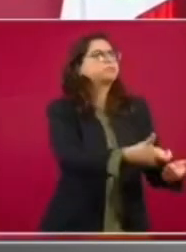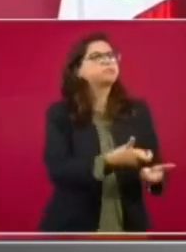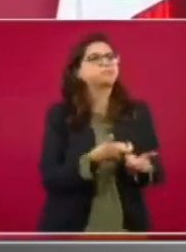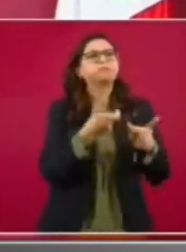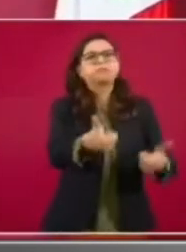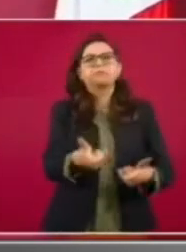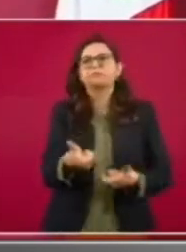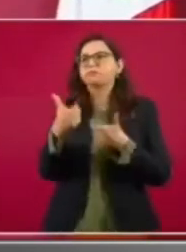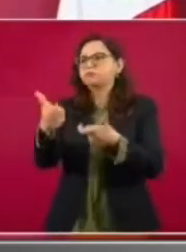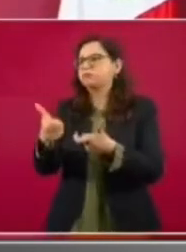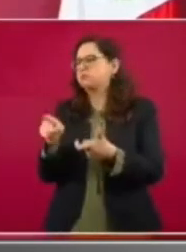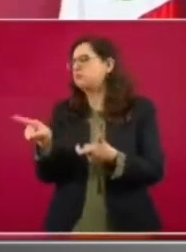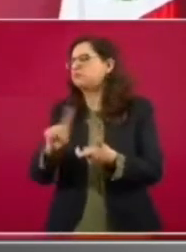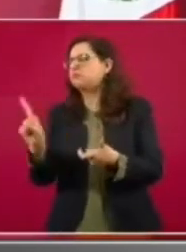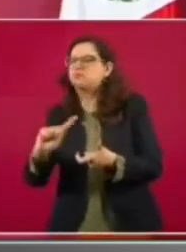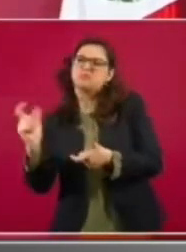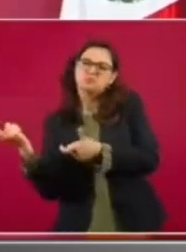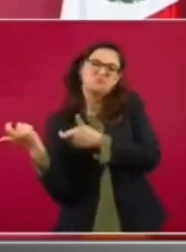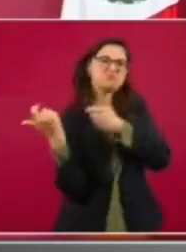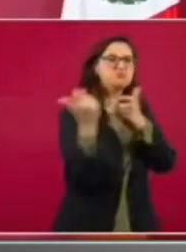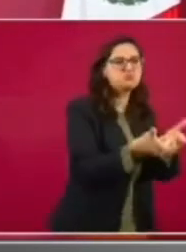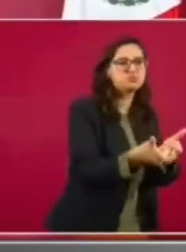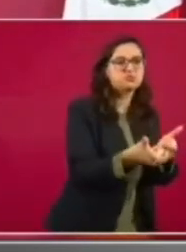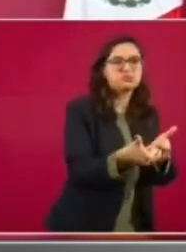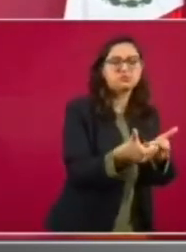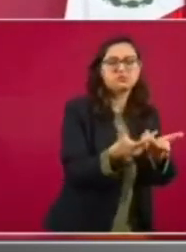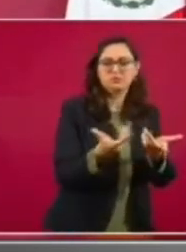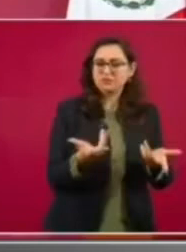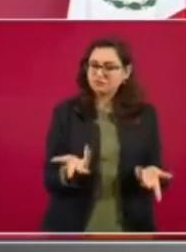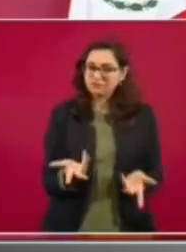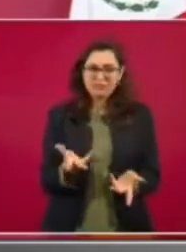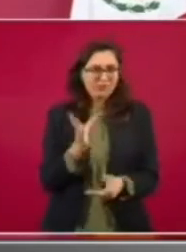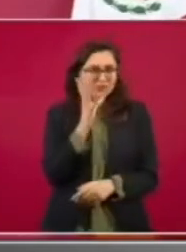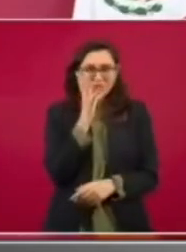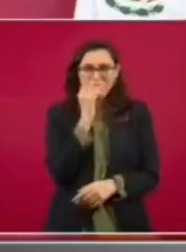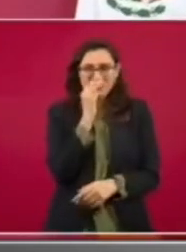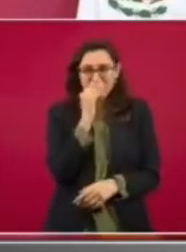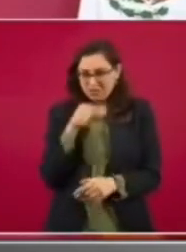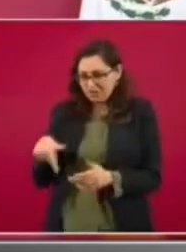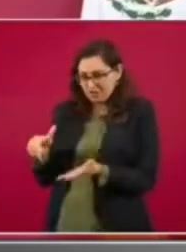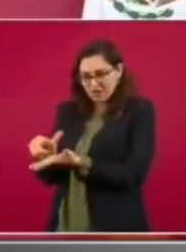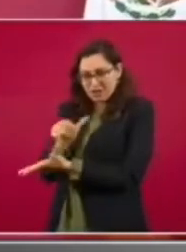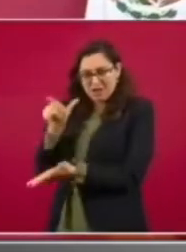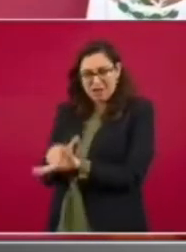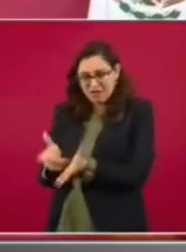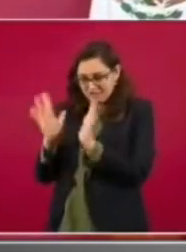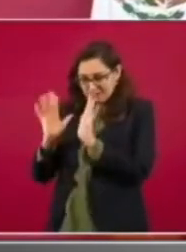y quitarle a otro, porque hay una fórmula en esa ley.